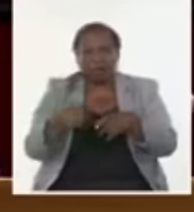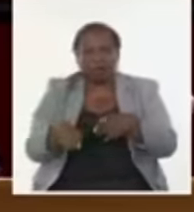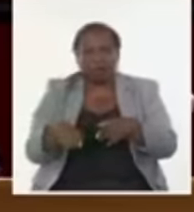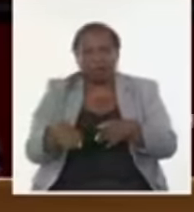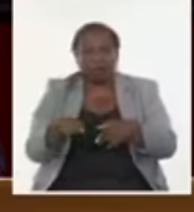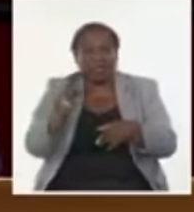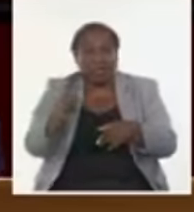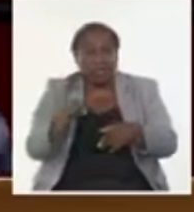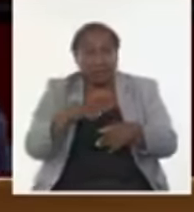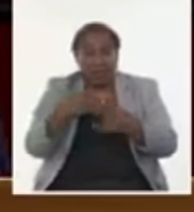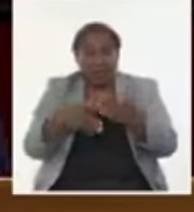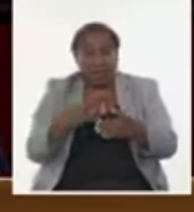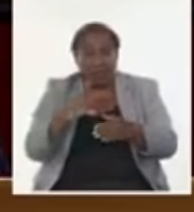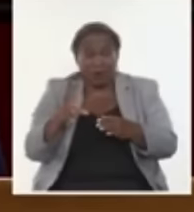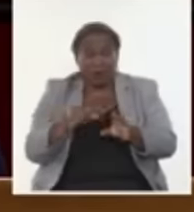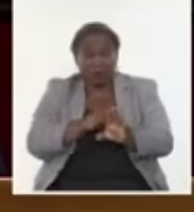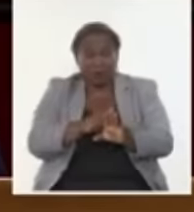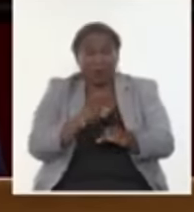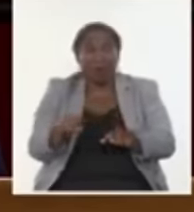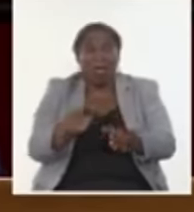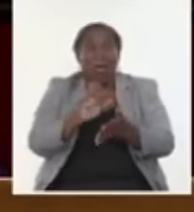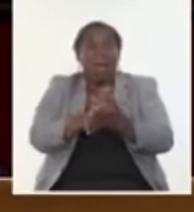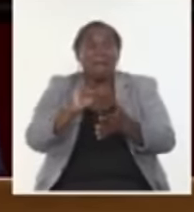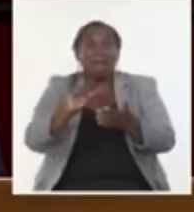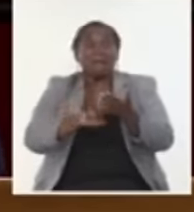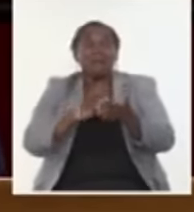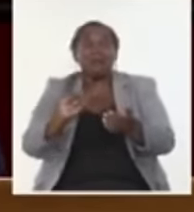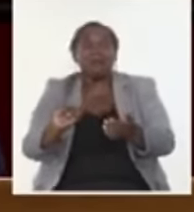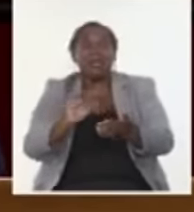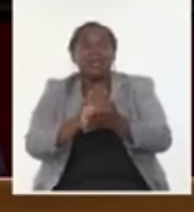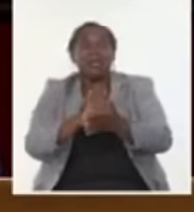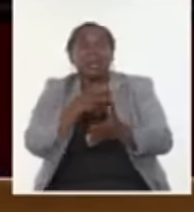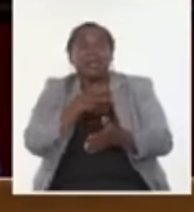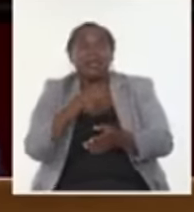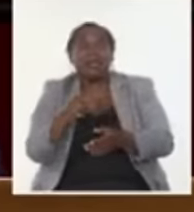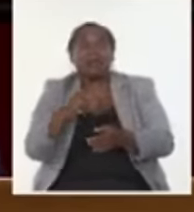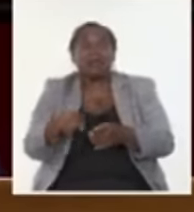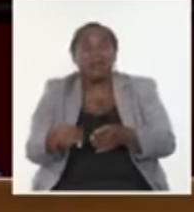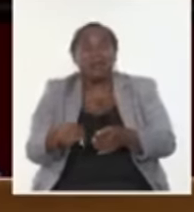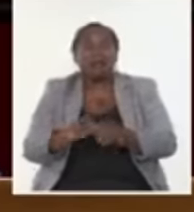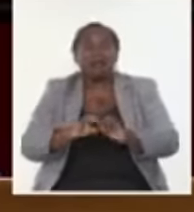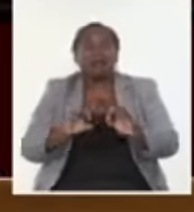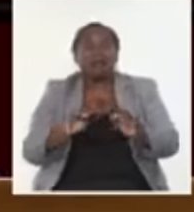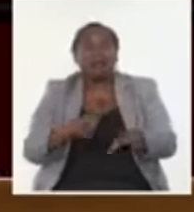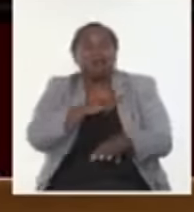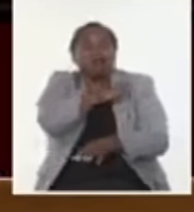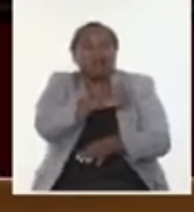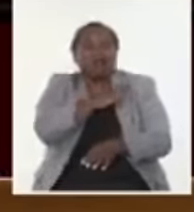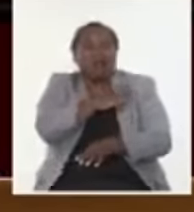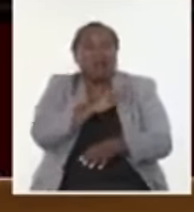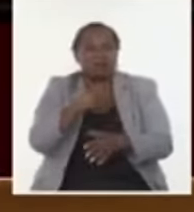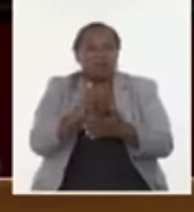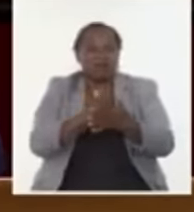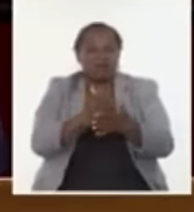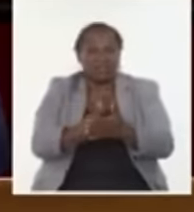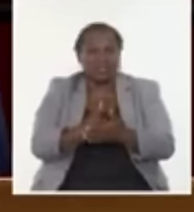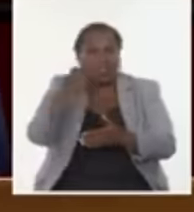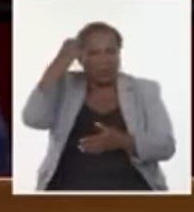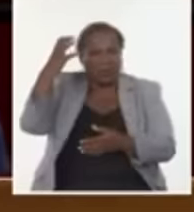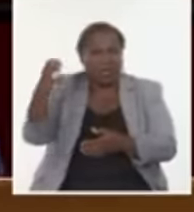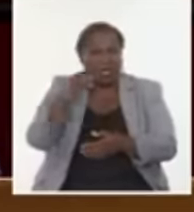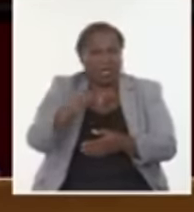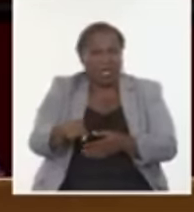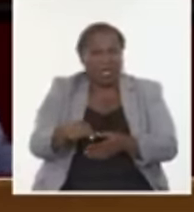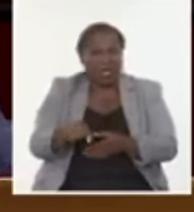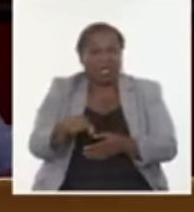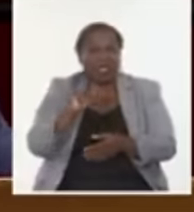medio, pero reconocemos que el promotor de la corrupción es el funcionario de la empresa del Estado que